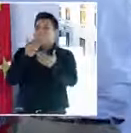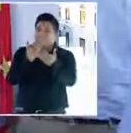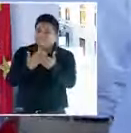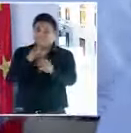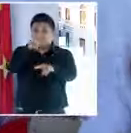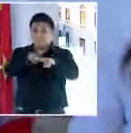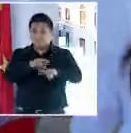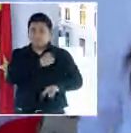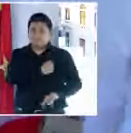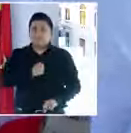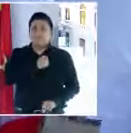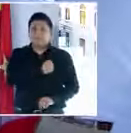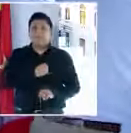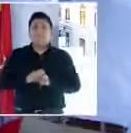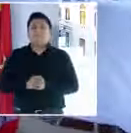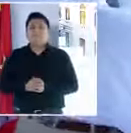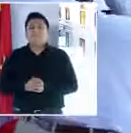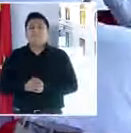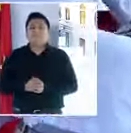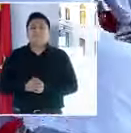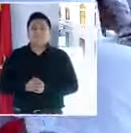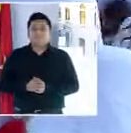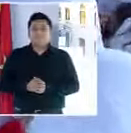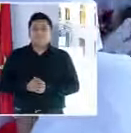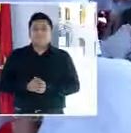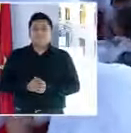Gracias, pueden tomar asiento.